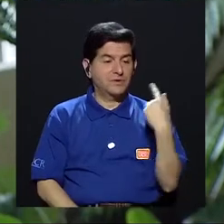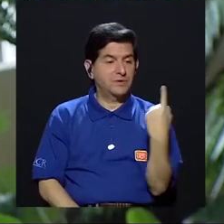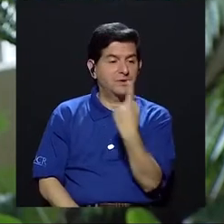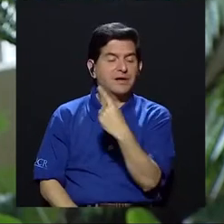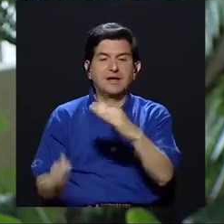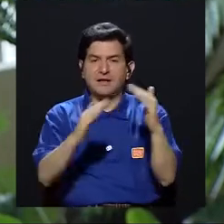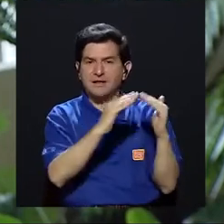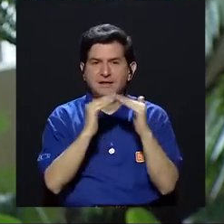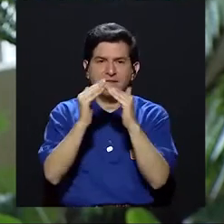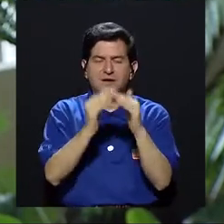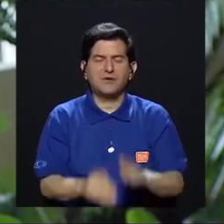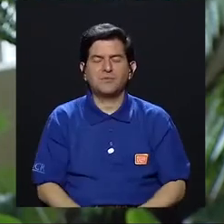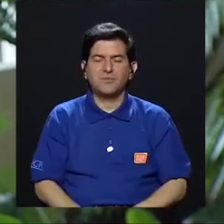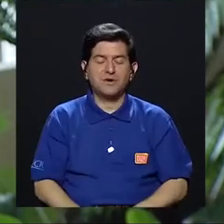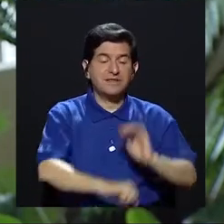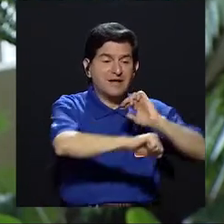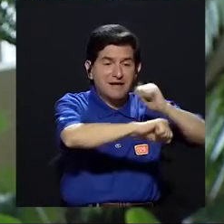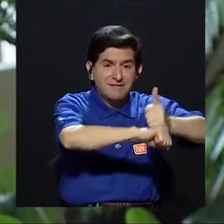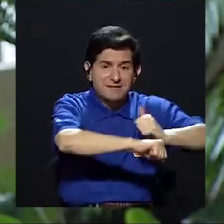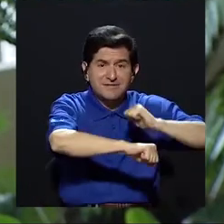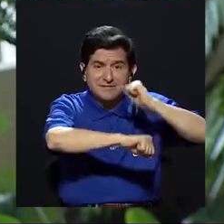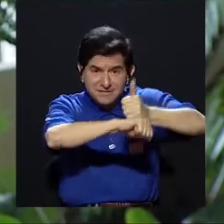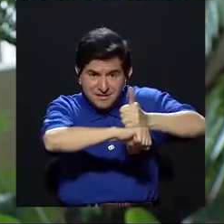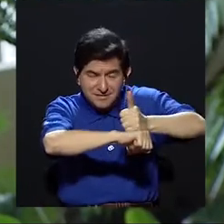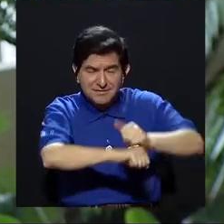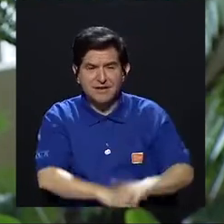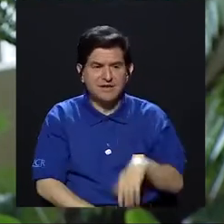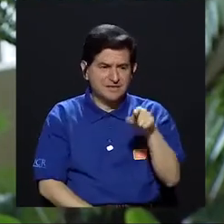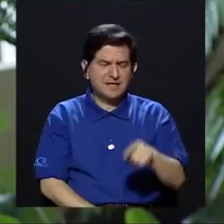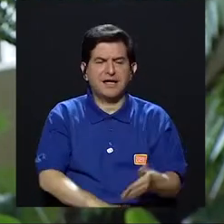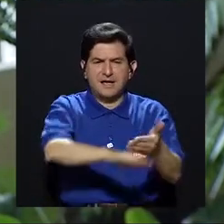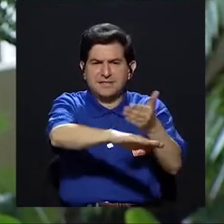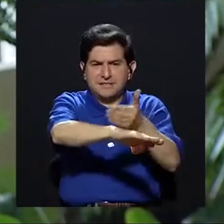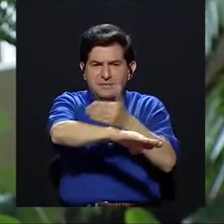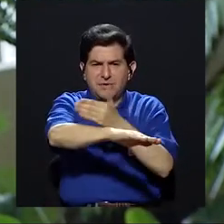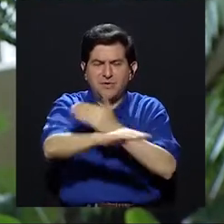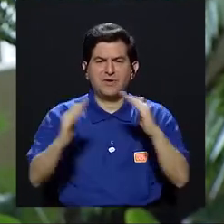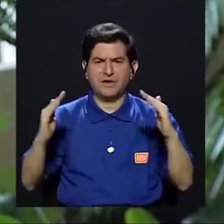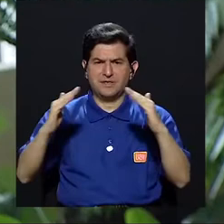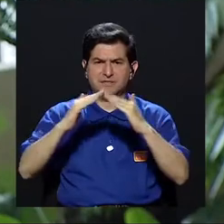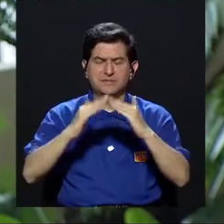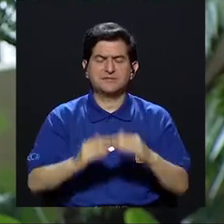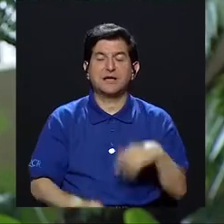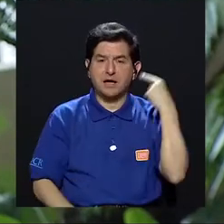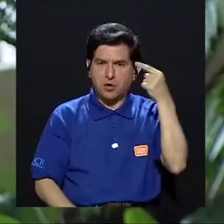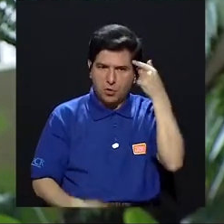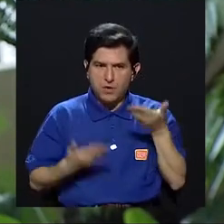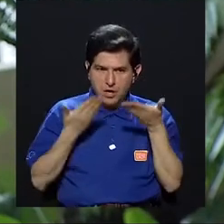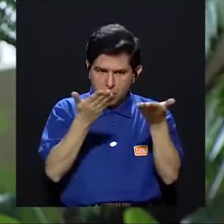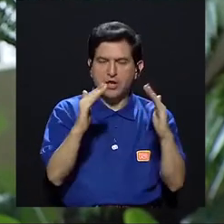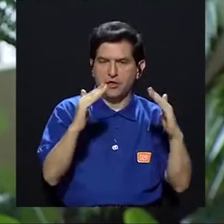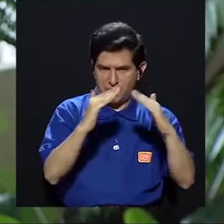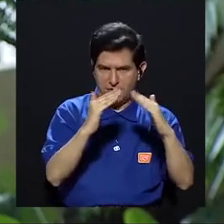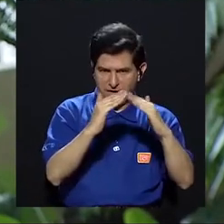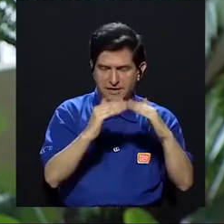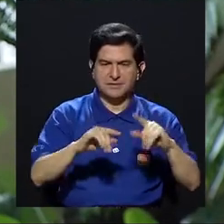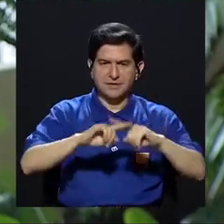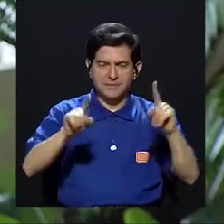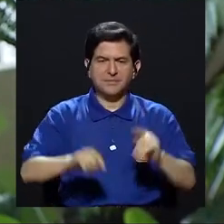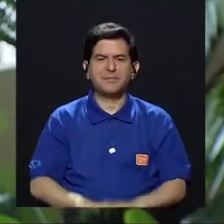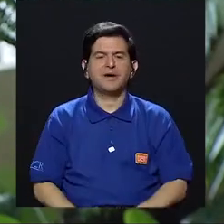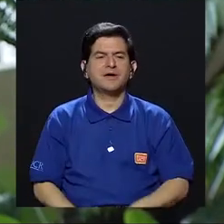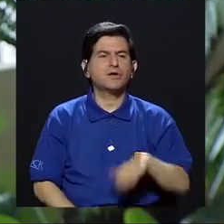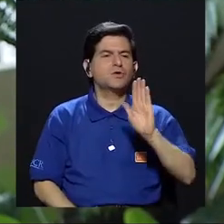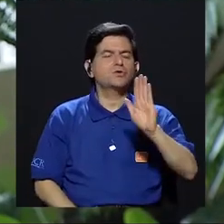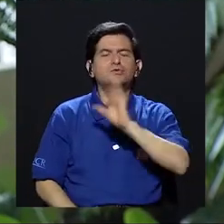cada comunidad le imprime a esa mejora de la vivienda que le da el Estado